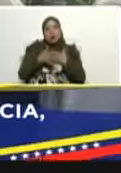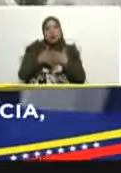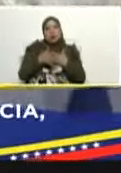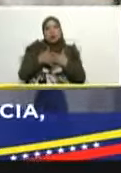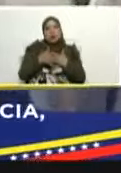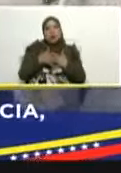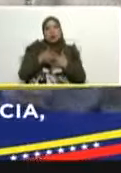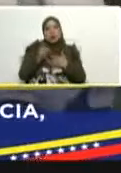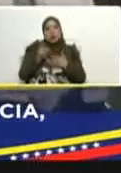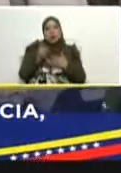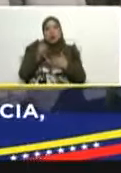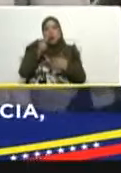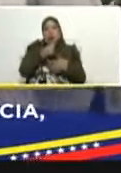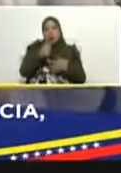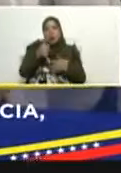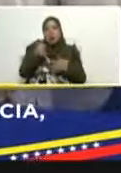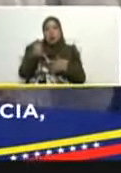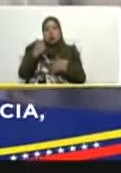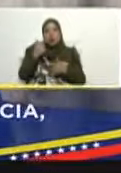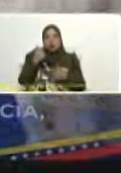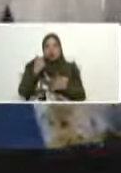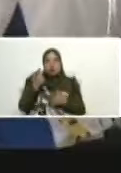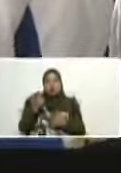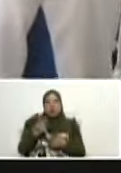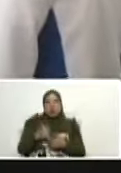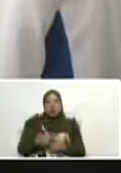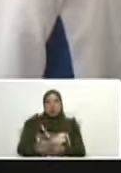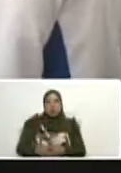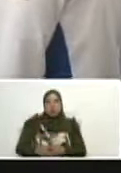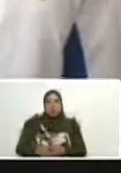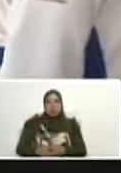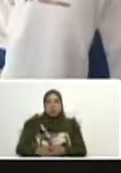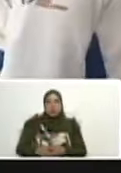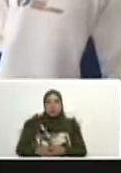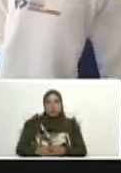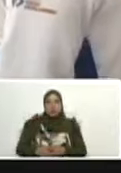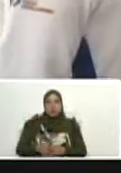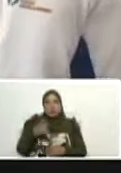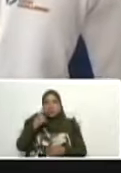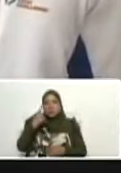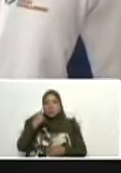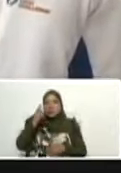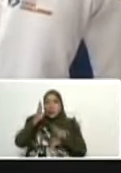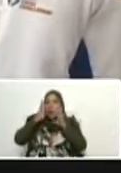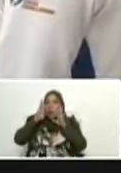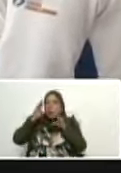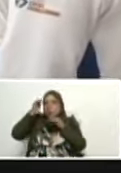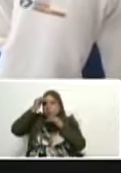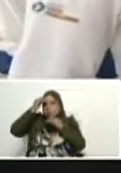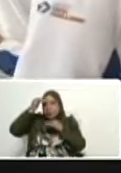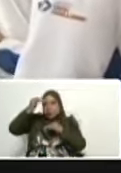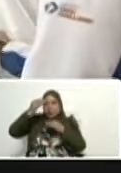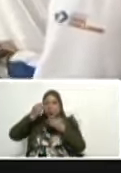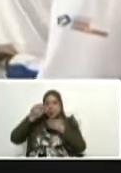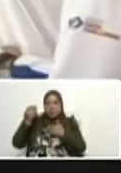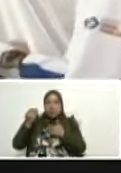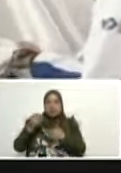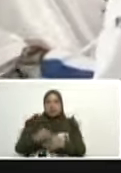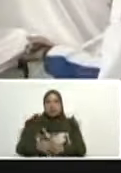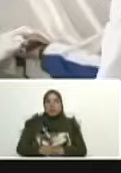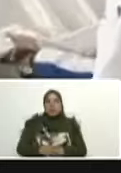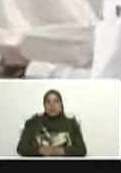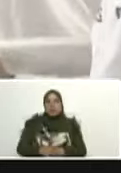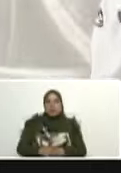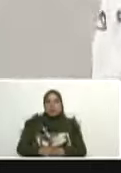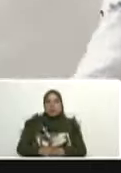un pedacito por aquí. Ajá, ponle la cámara para que vean cómo aparece el